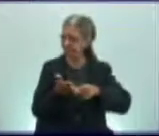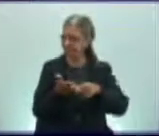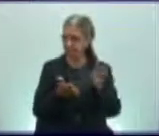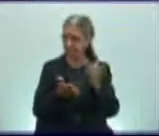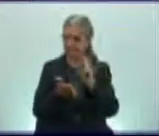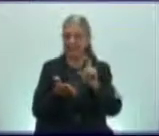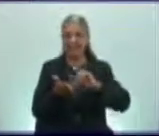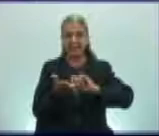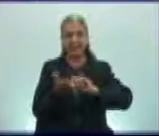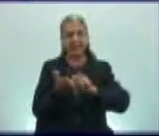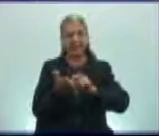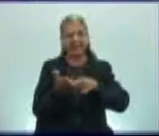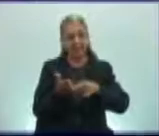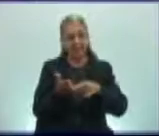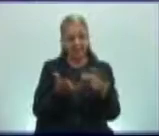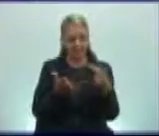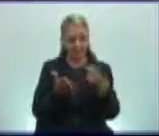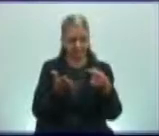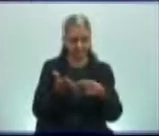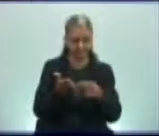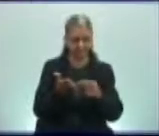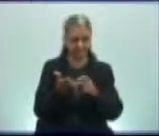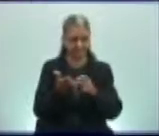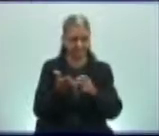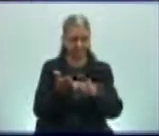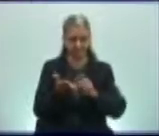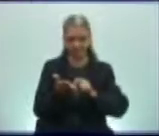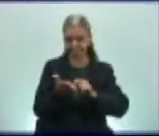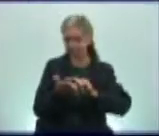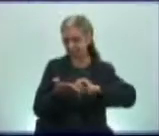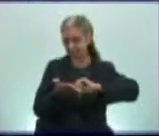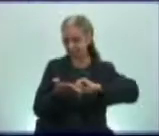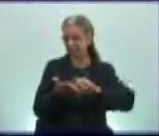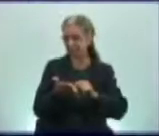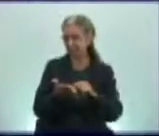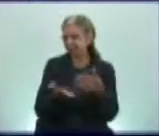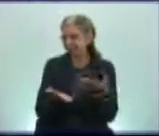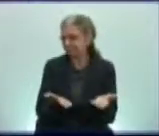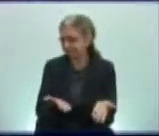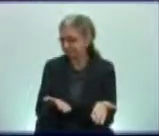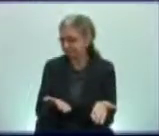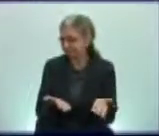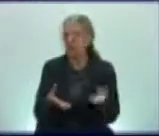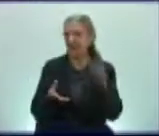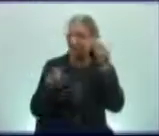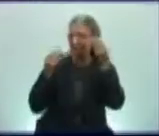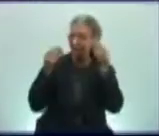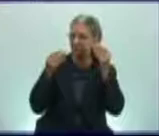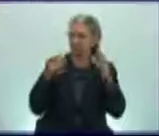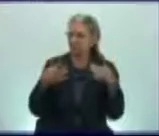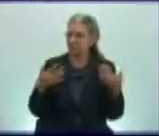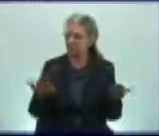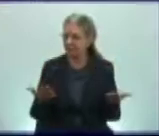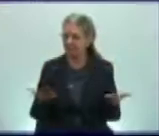radio, entonces vamos a ver cómo analizamos esta